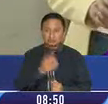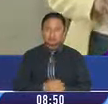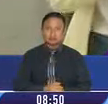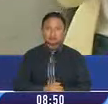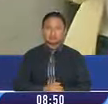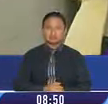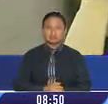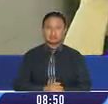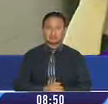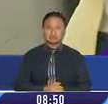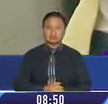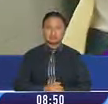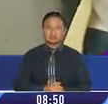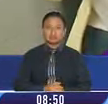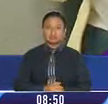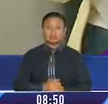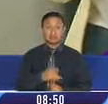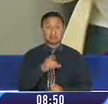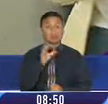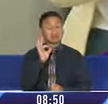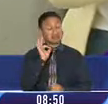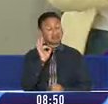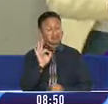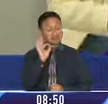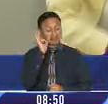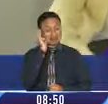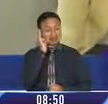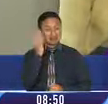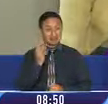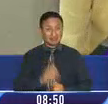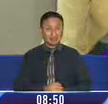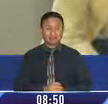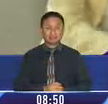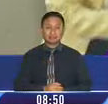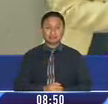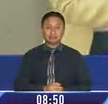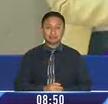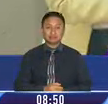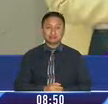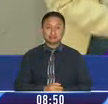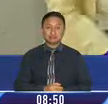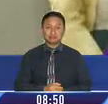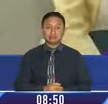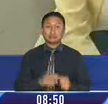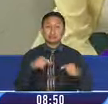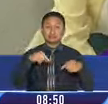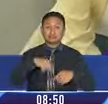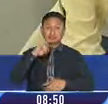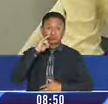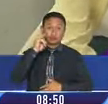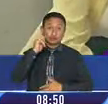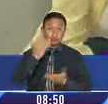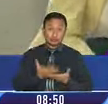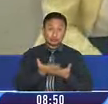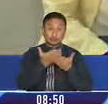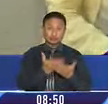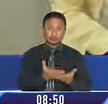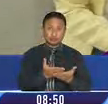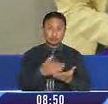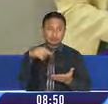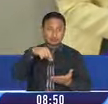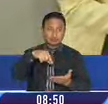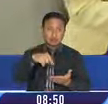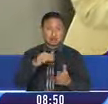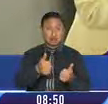A ver qué tal. 10 de 10, delicioso. Imaginen poder brindar esta opción a los niños, que es llamativa y en verdad